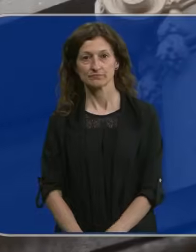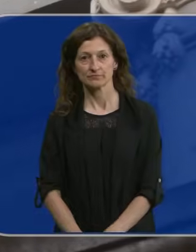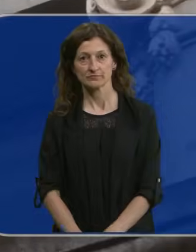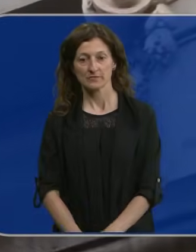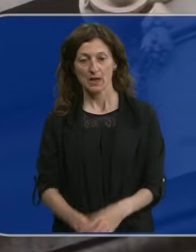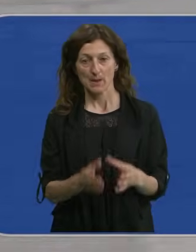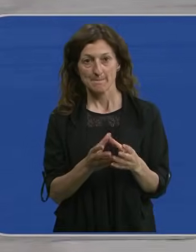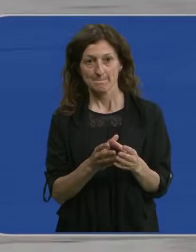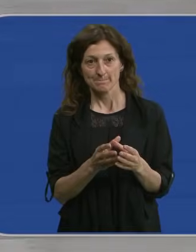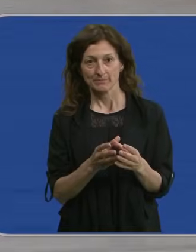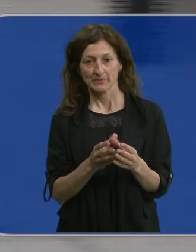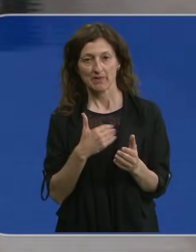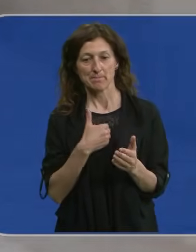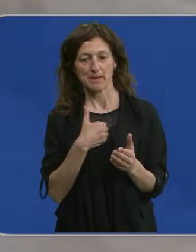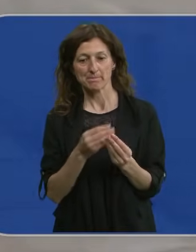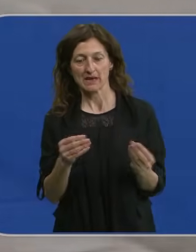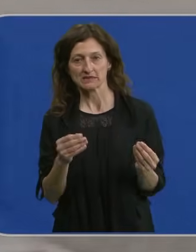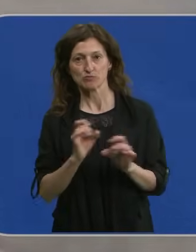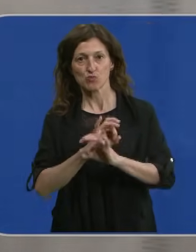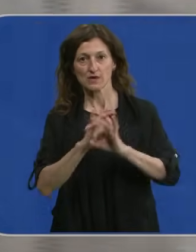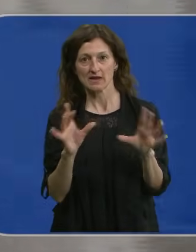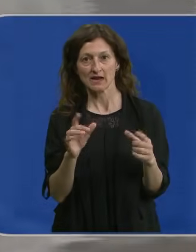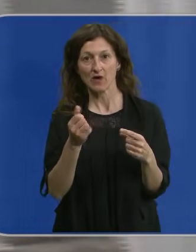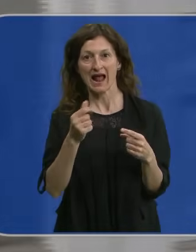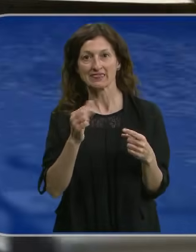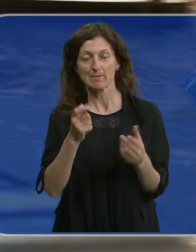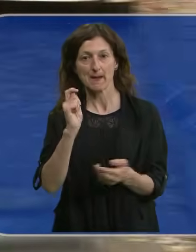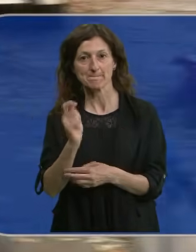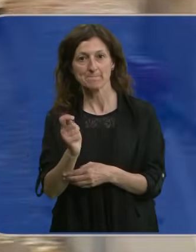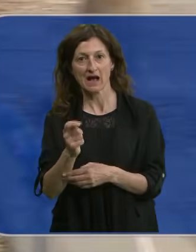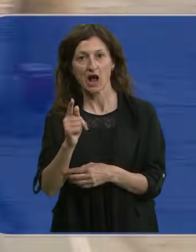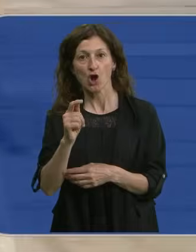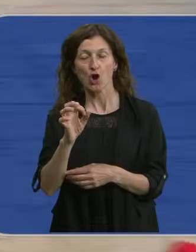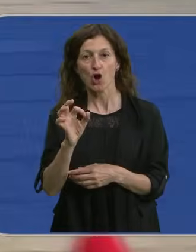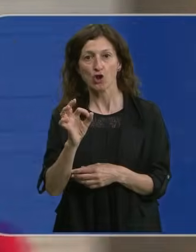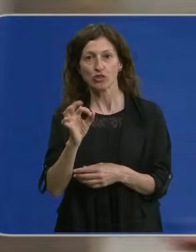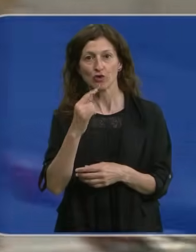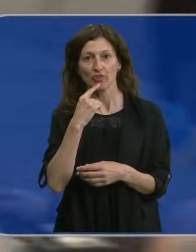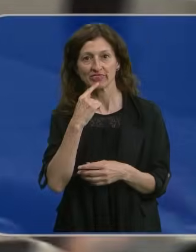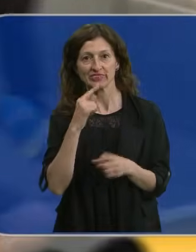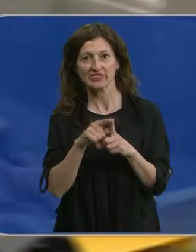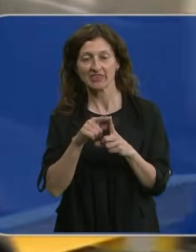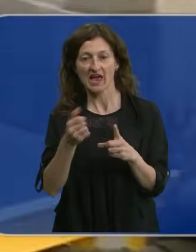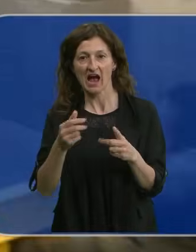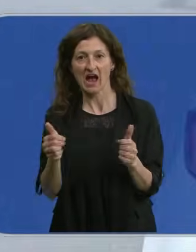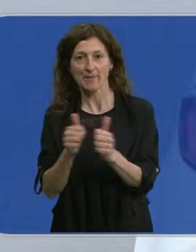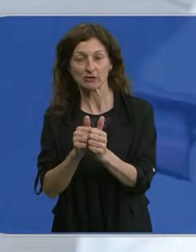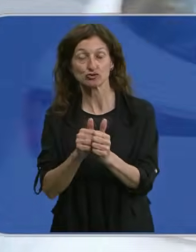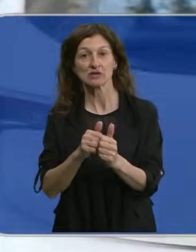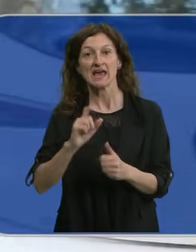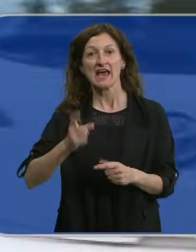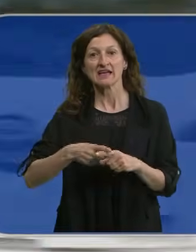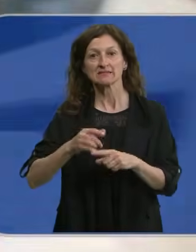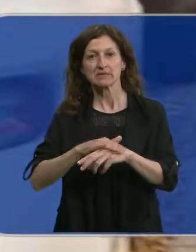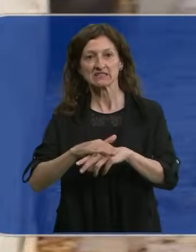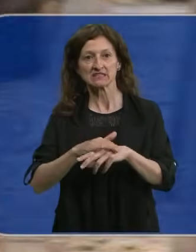Los papeles en la trama están claros para los agentes. Aldama es el que paga, Koldo García es el alter ego de José Luis Ábalos y el